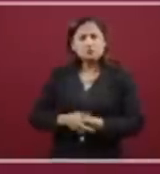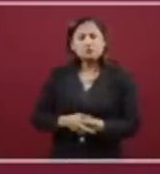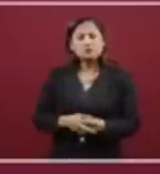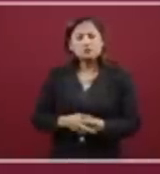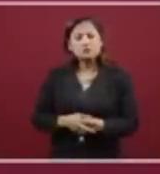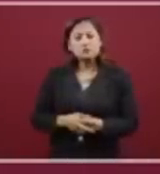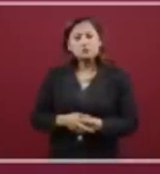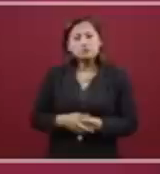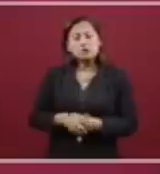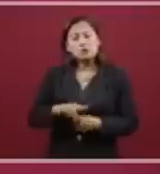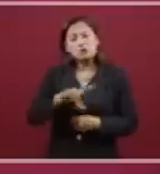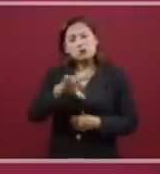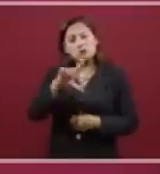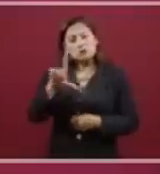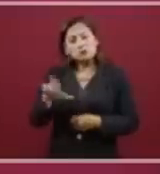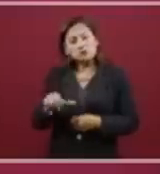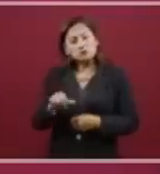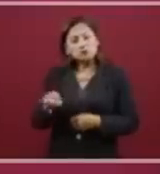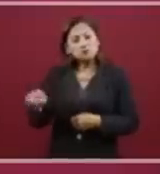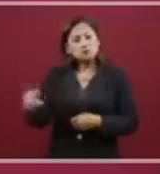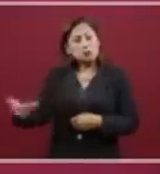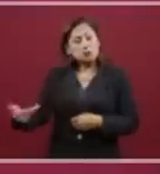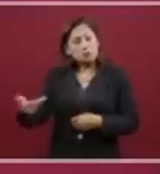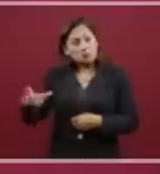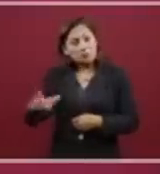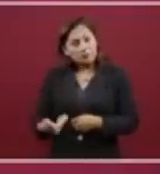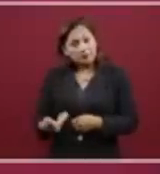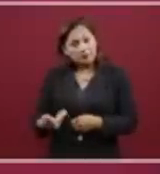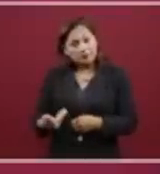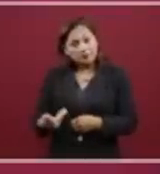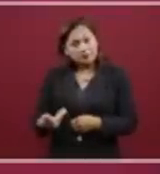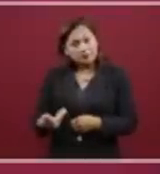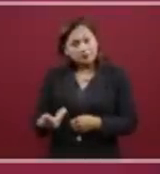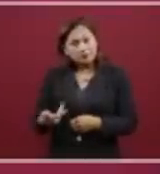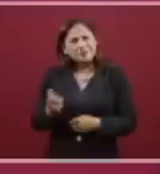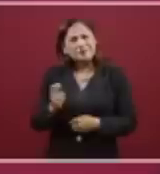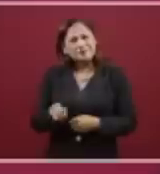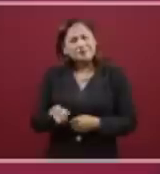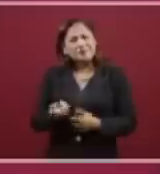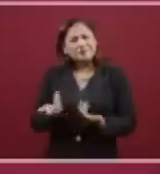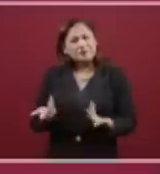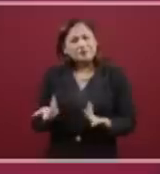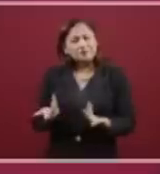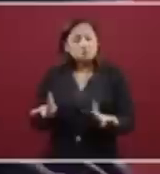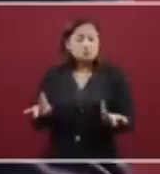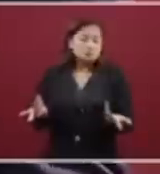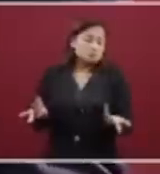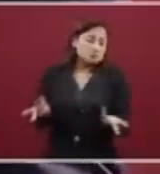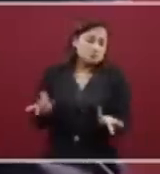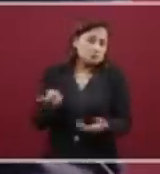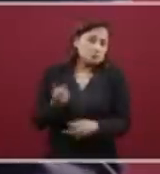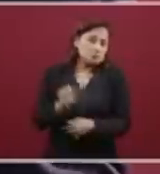me pide porque se dieron cosas